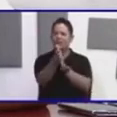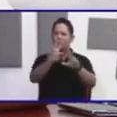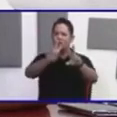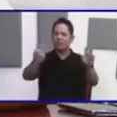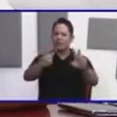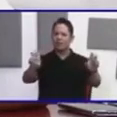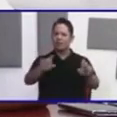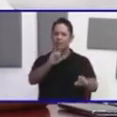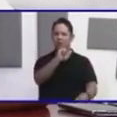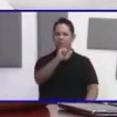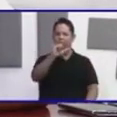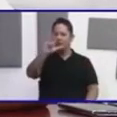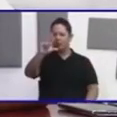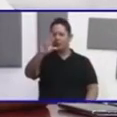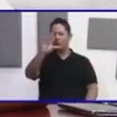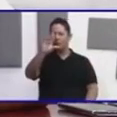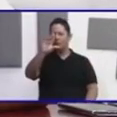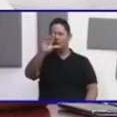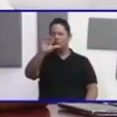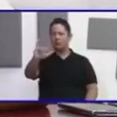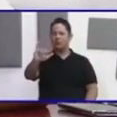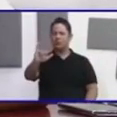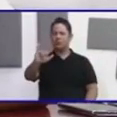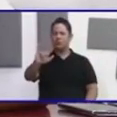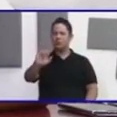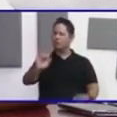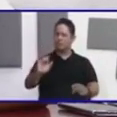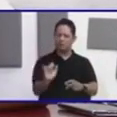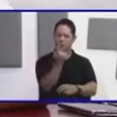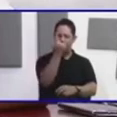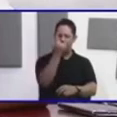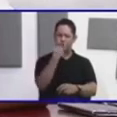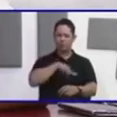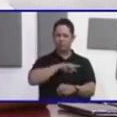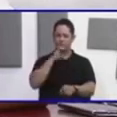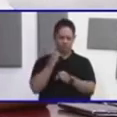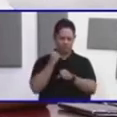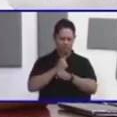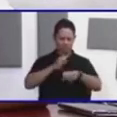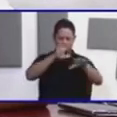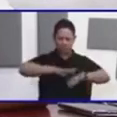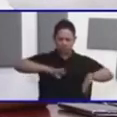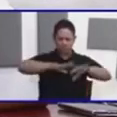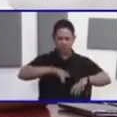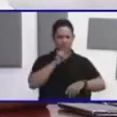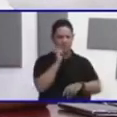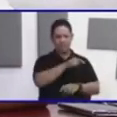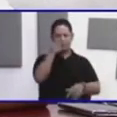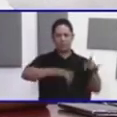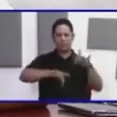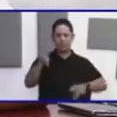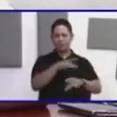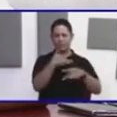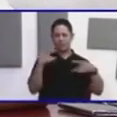al tema de la UCI. Voy a hablar primero de lo que nosotros hemos hecho, el secretario hará la presentación y